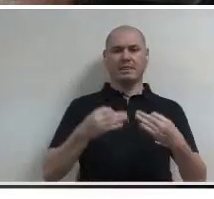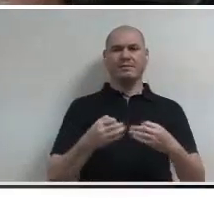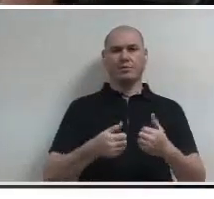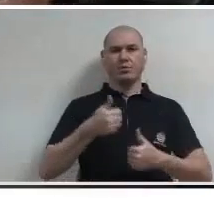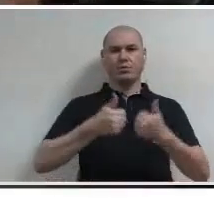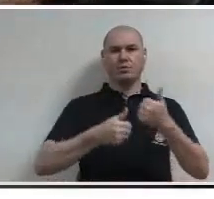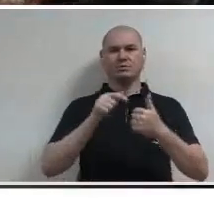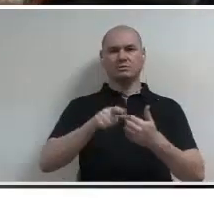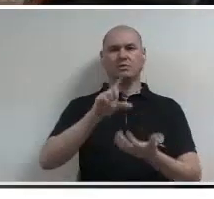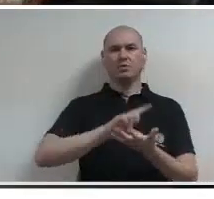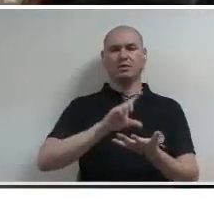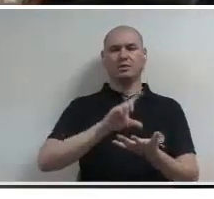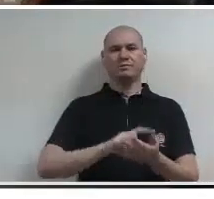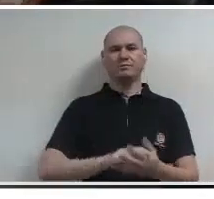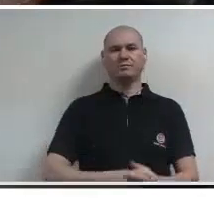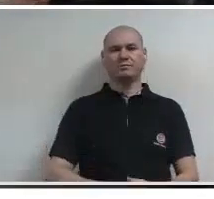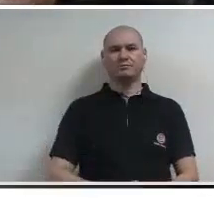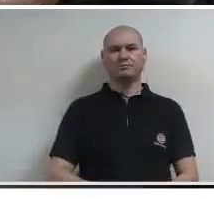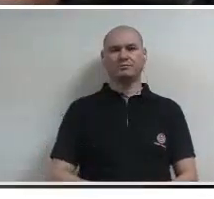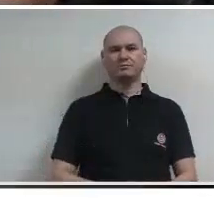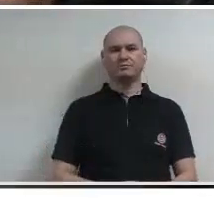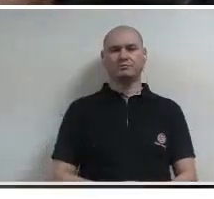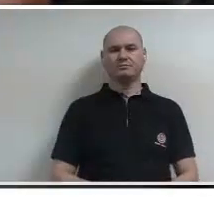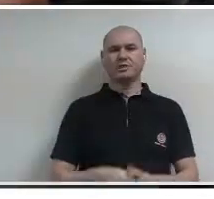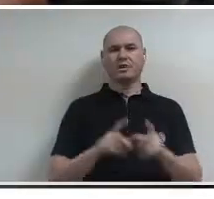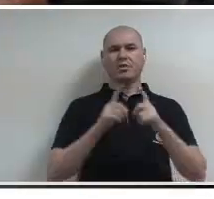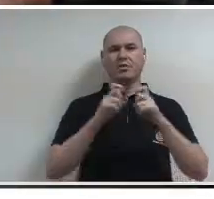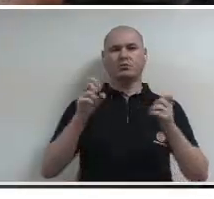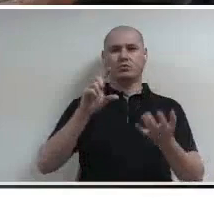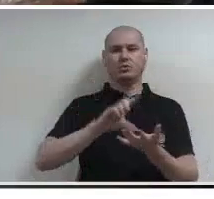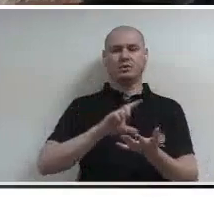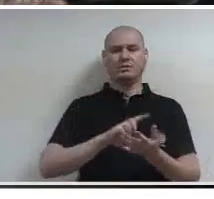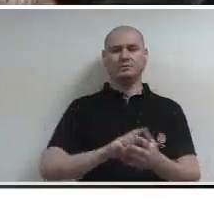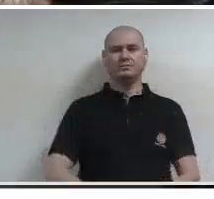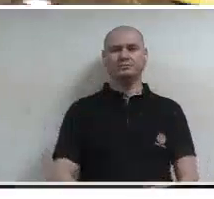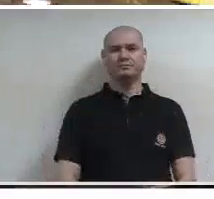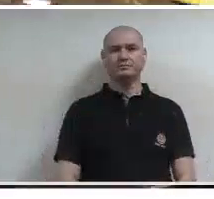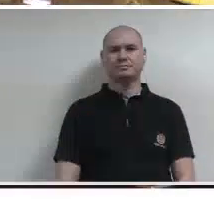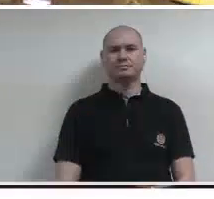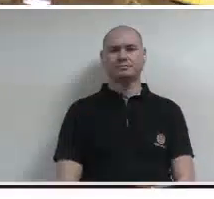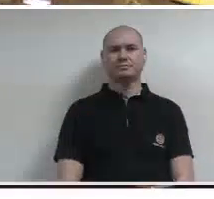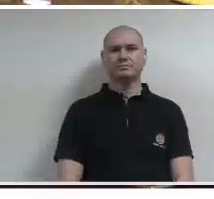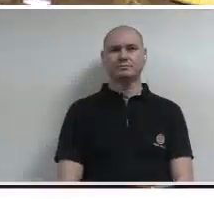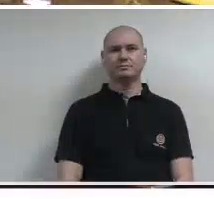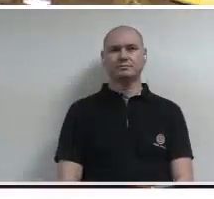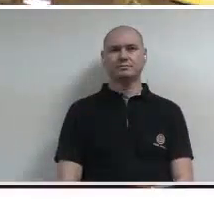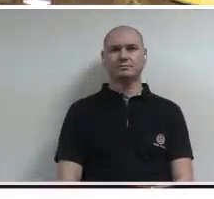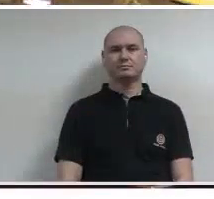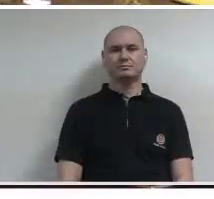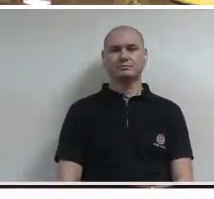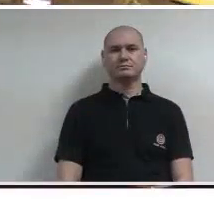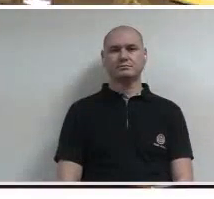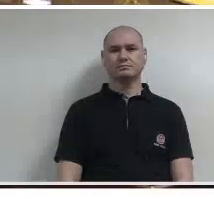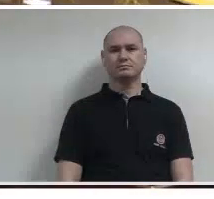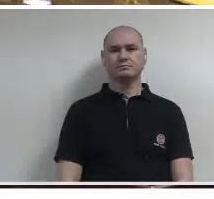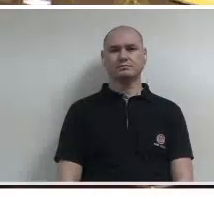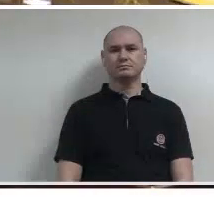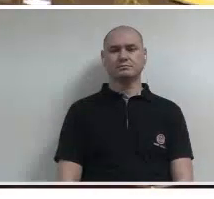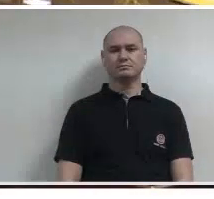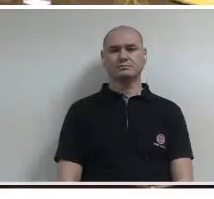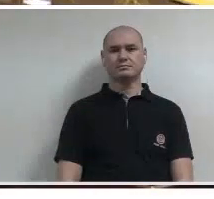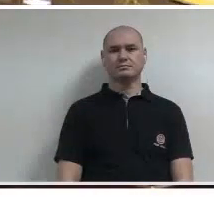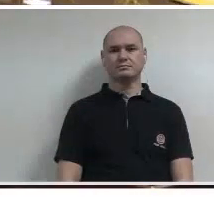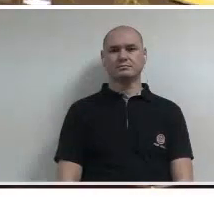INPM, UPOP, cargo, o concursado UPOP, cargo, porque ja, otra